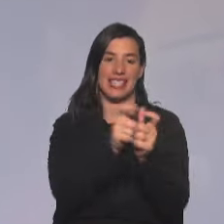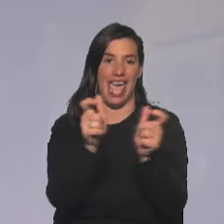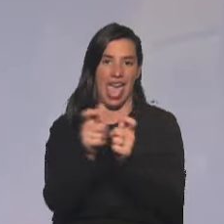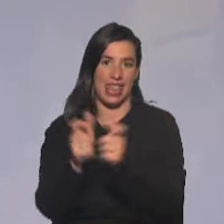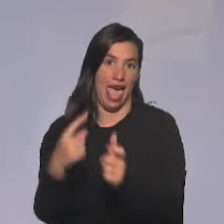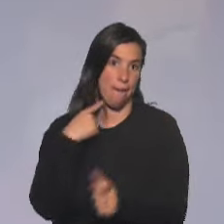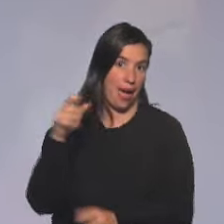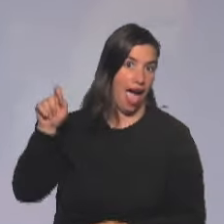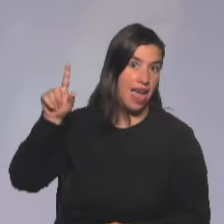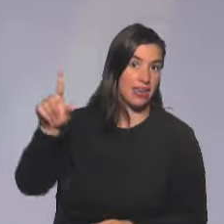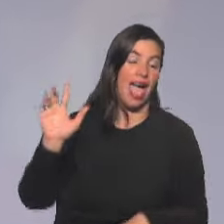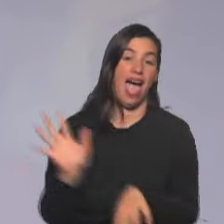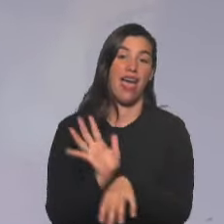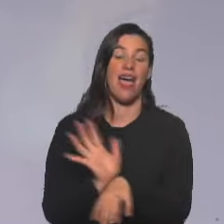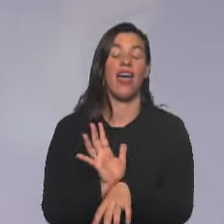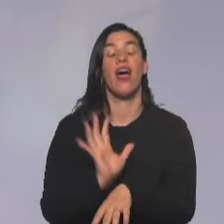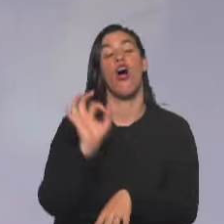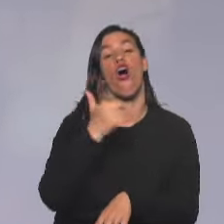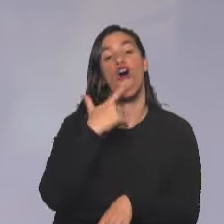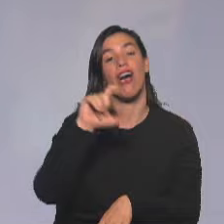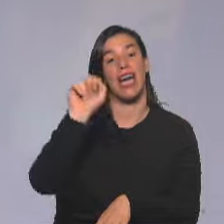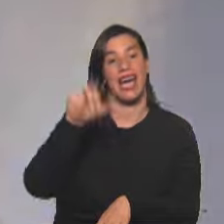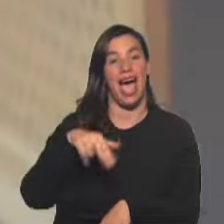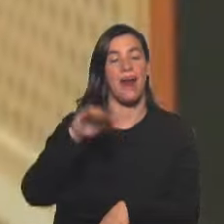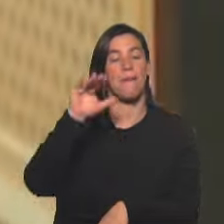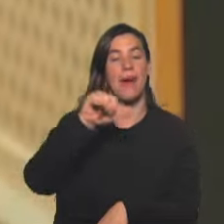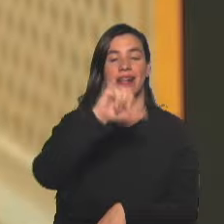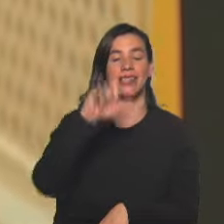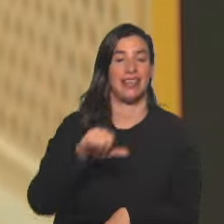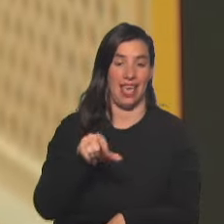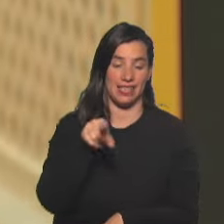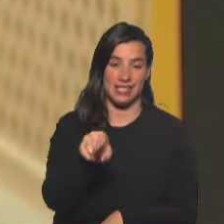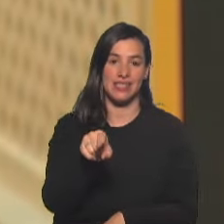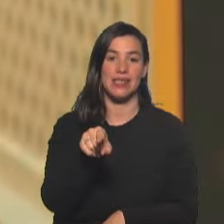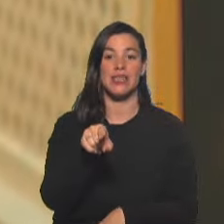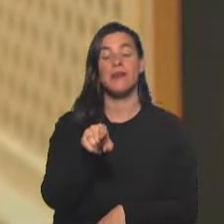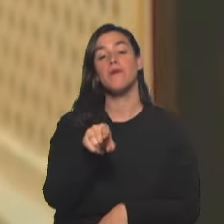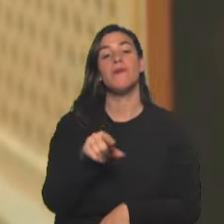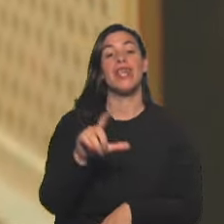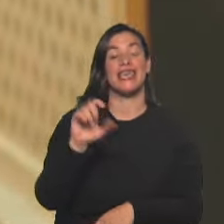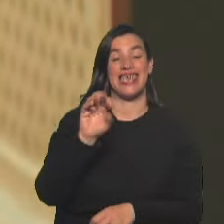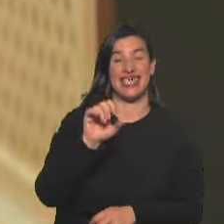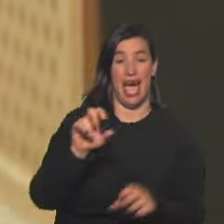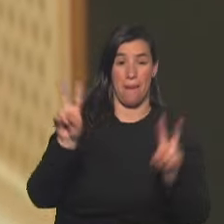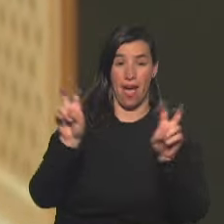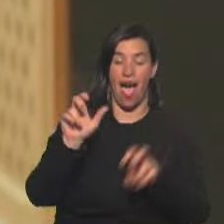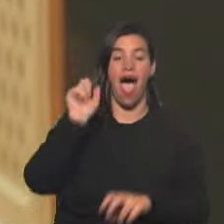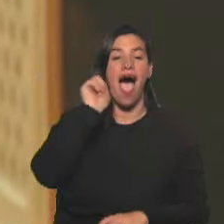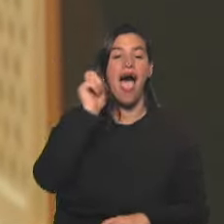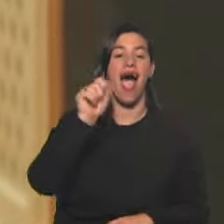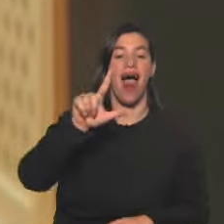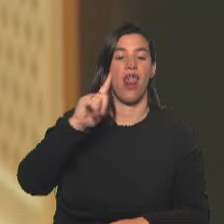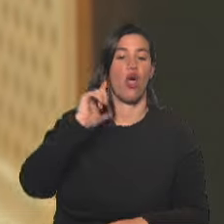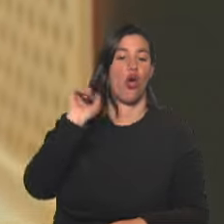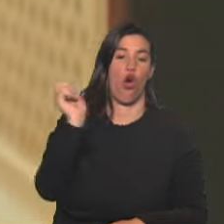está protagonizada por Oscar Martínez, que hablábamos justamente en el comienzo del noticiero, que se llama Galgos, cuando no todo es